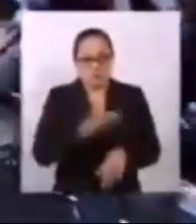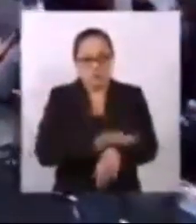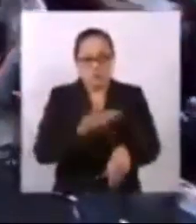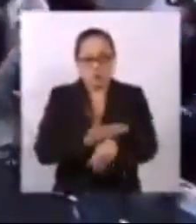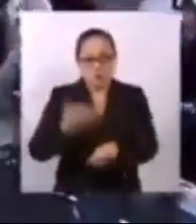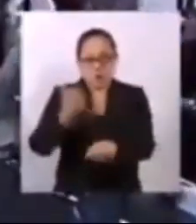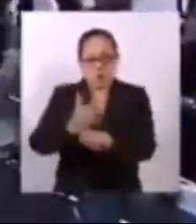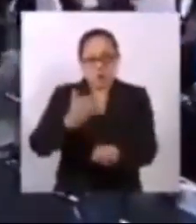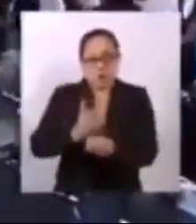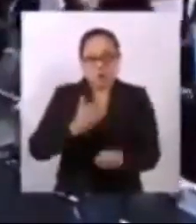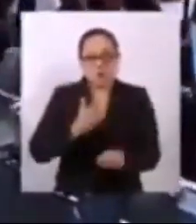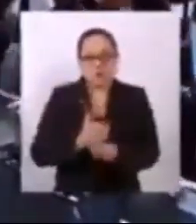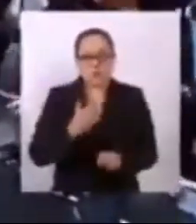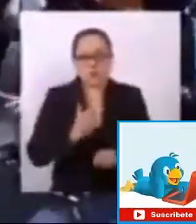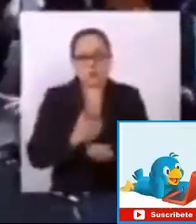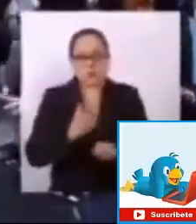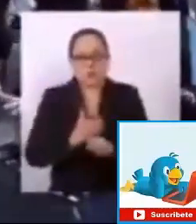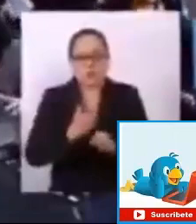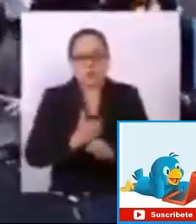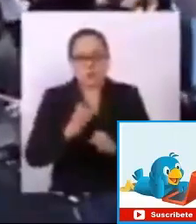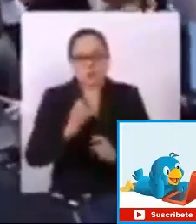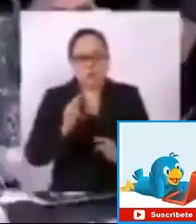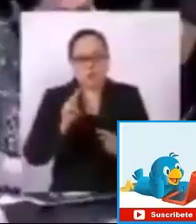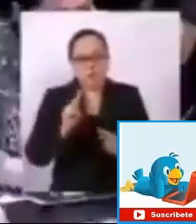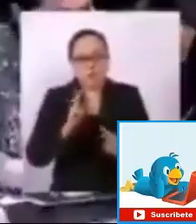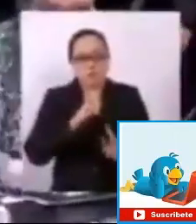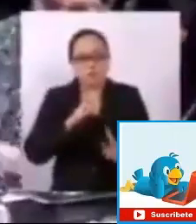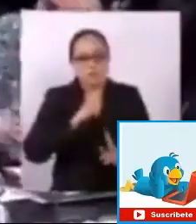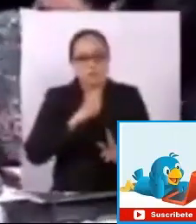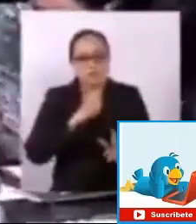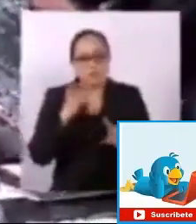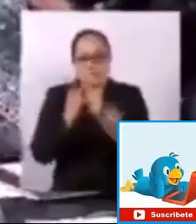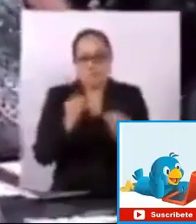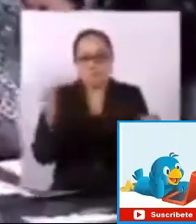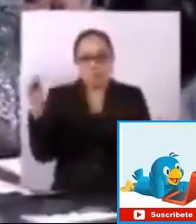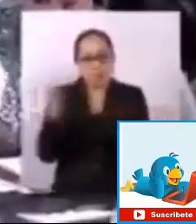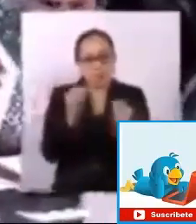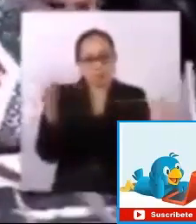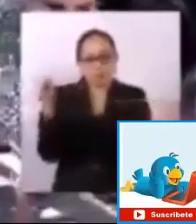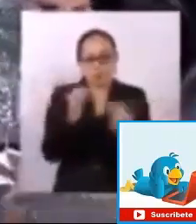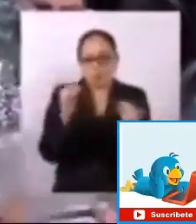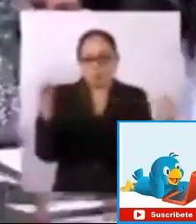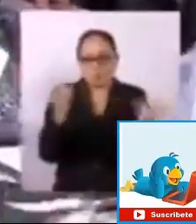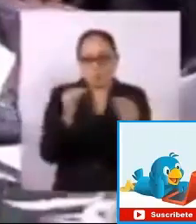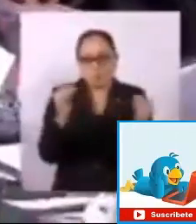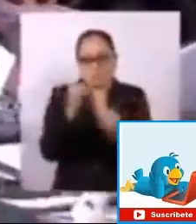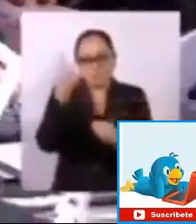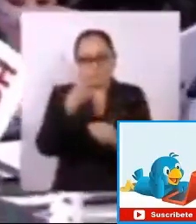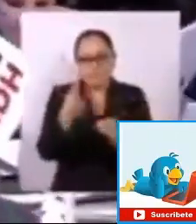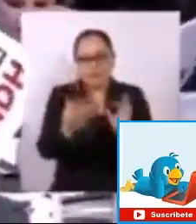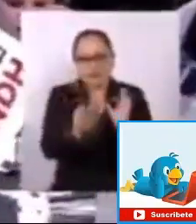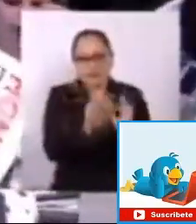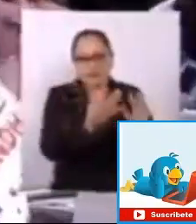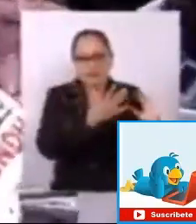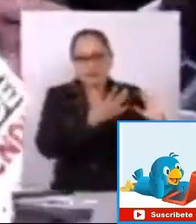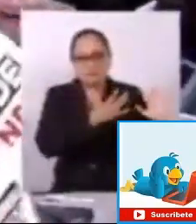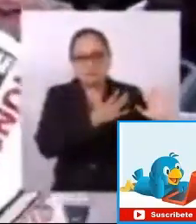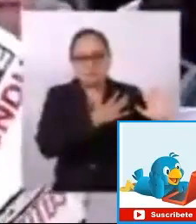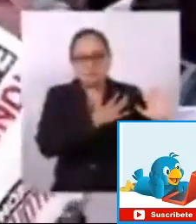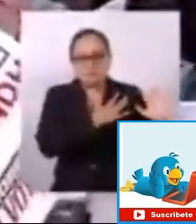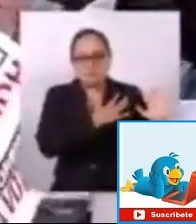estos momentos un intenso debate en relación con la toma de protesta,